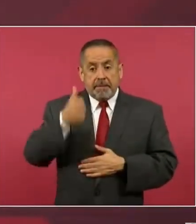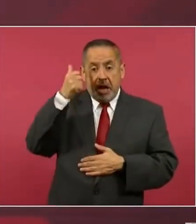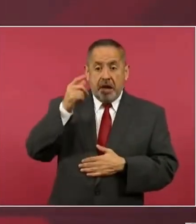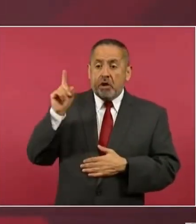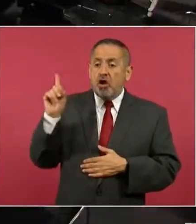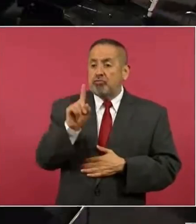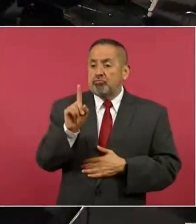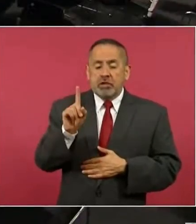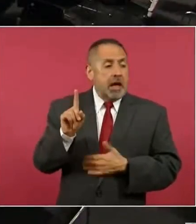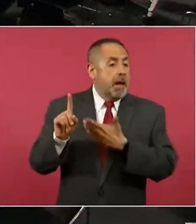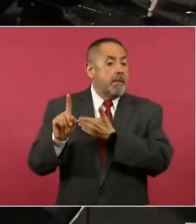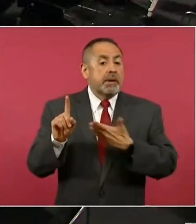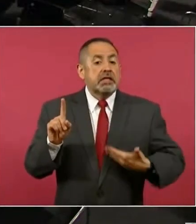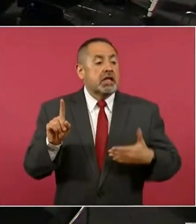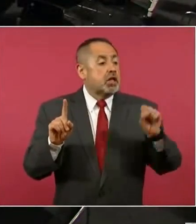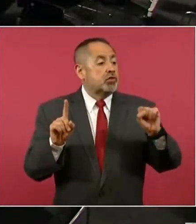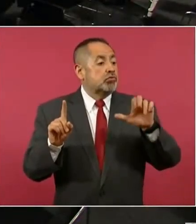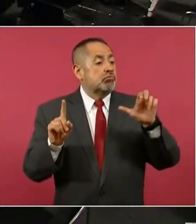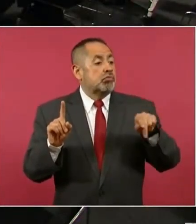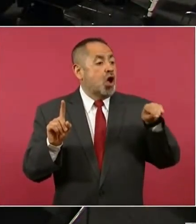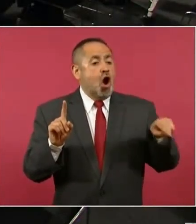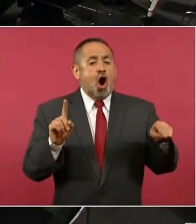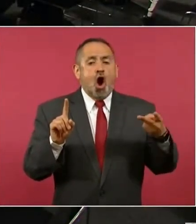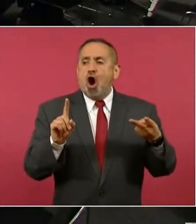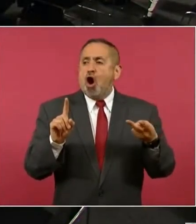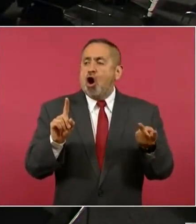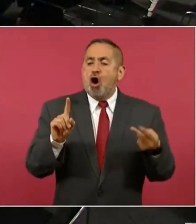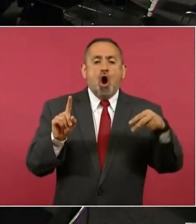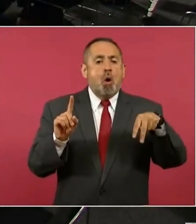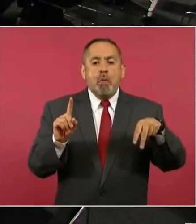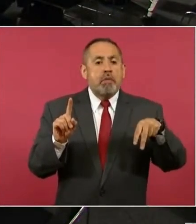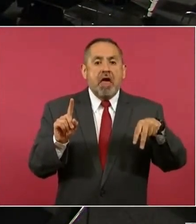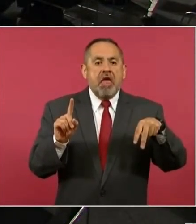presidente de la Corte en un acto así?